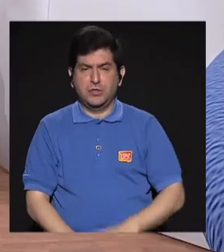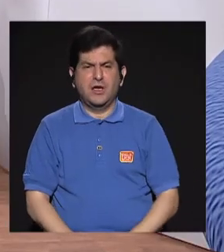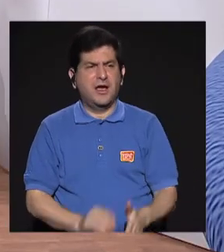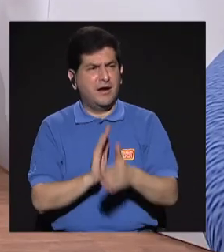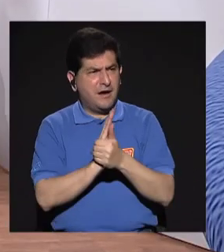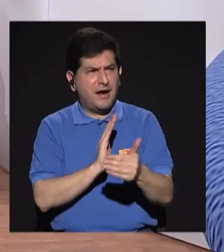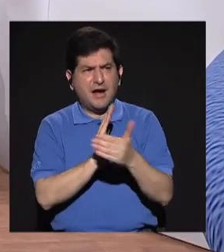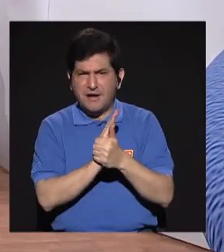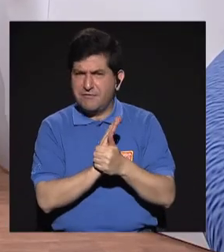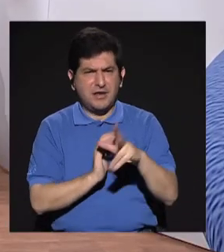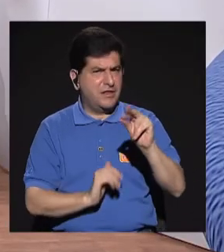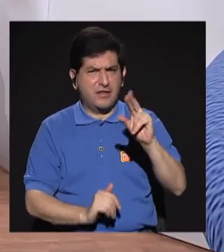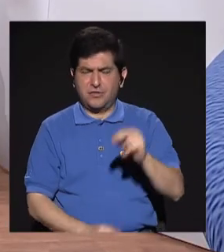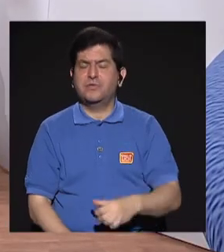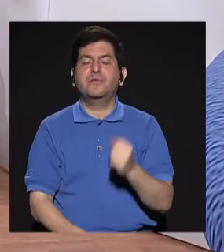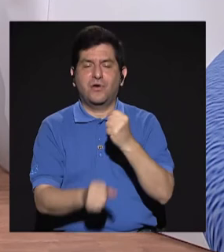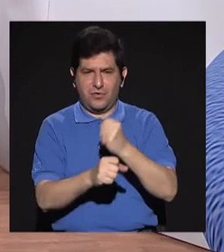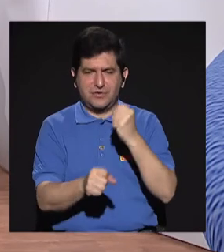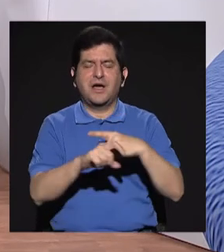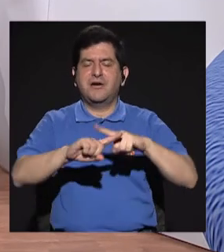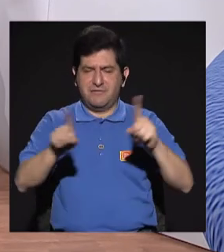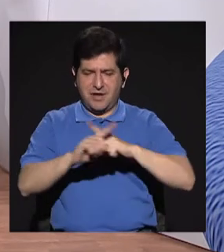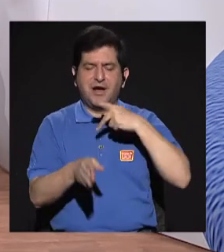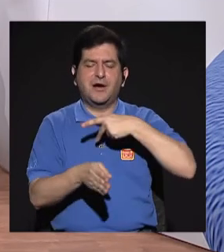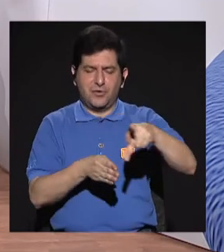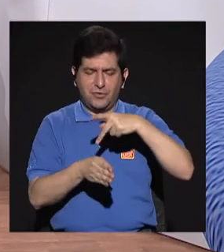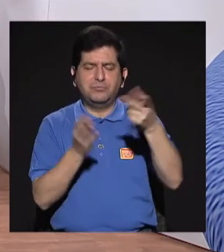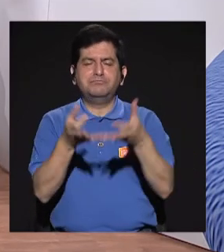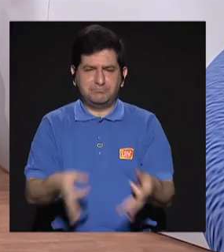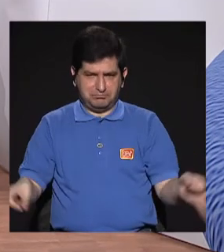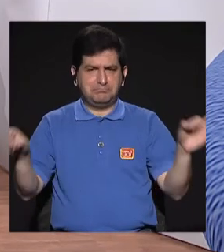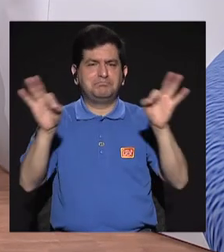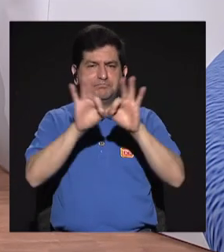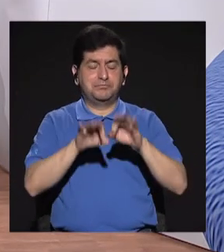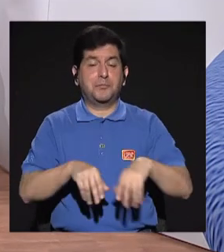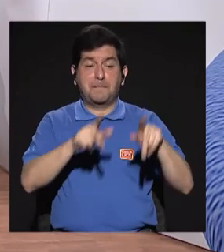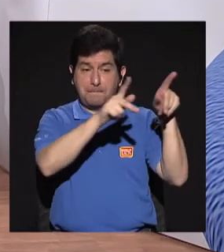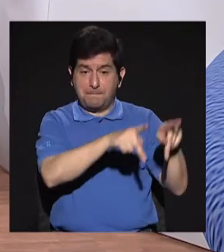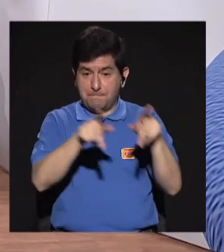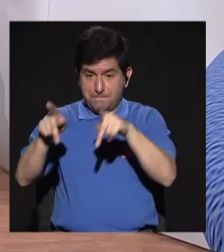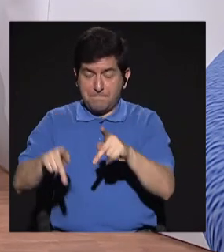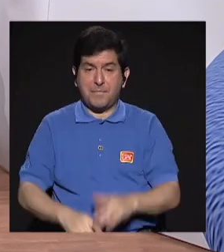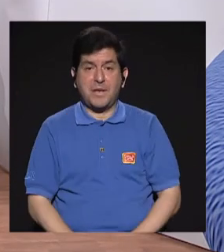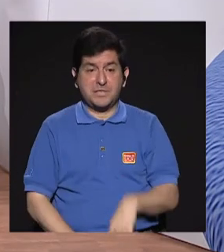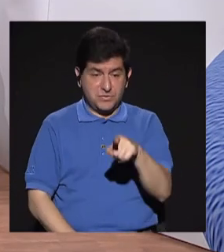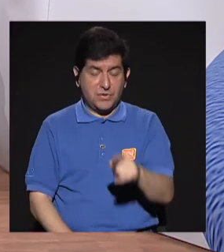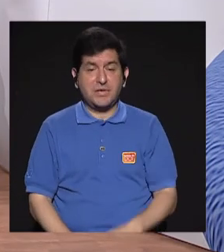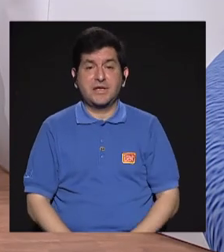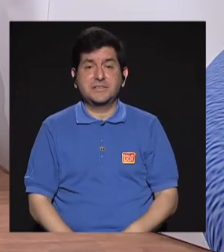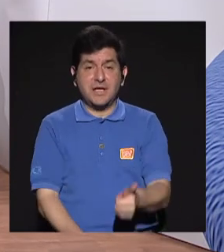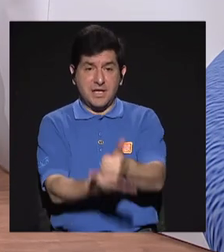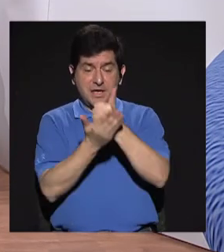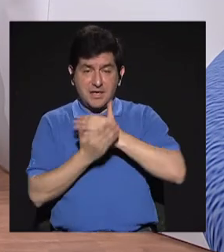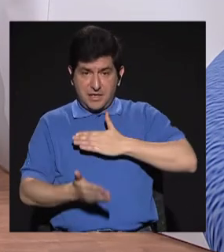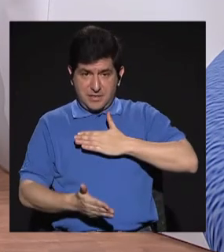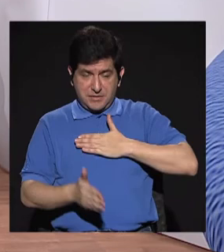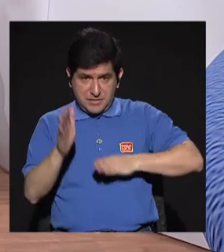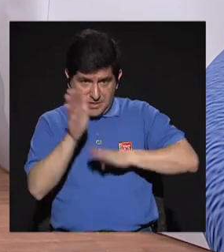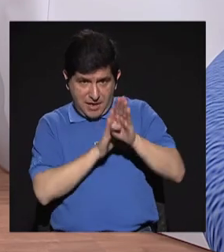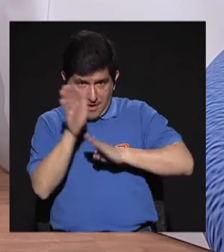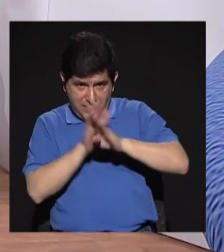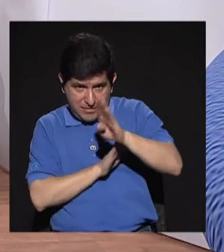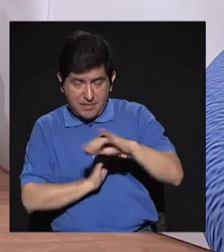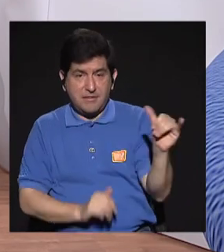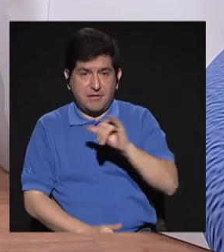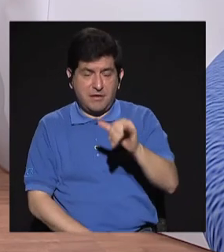creo que más que habilidades yo rescato el trabajo interdisciplinario el que estas personas se integrarán y me ayudarán para